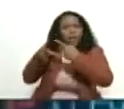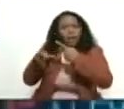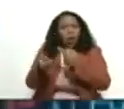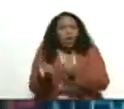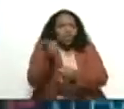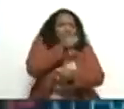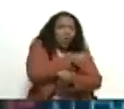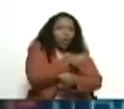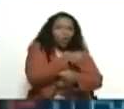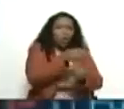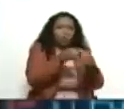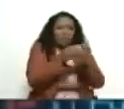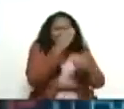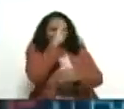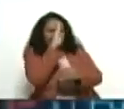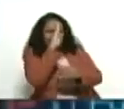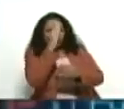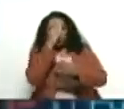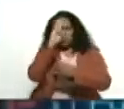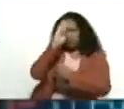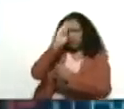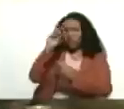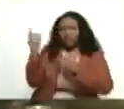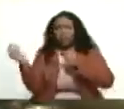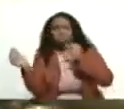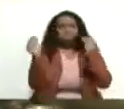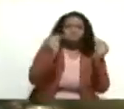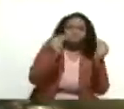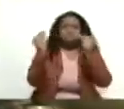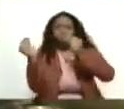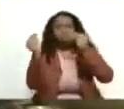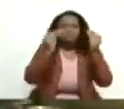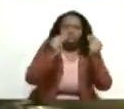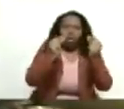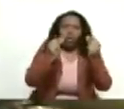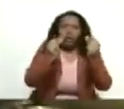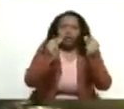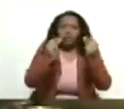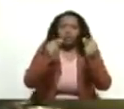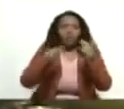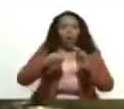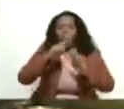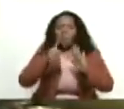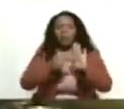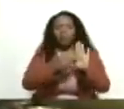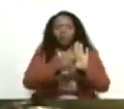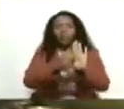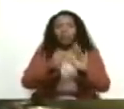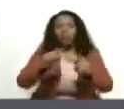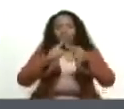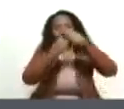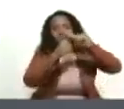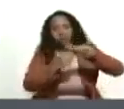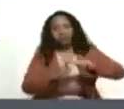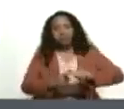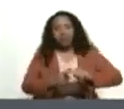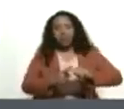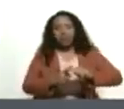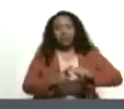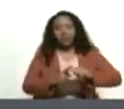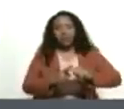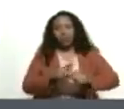expresaron dudas y esas dudas fueron absolutamente desmontadas por la brutalidad, la acción